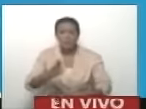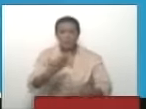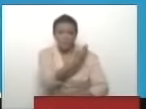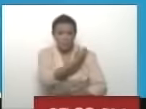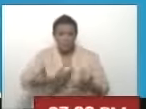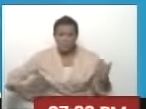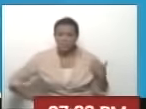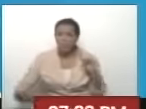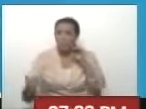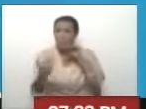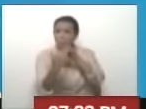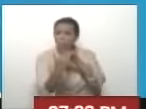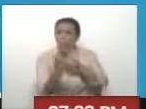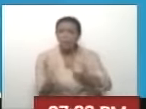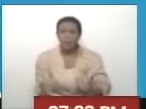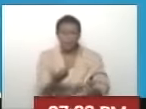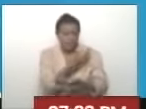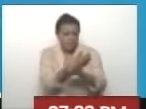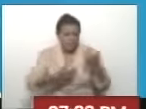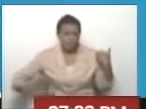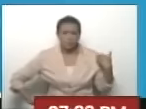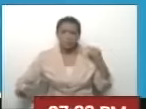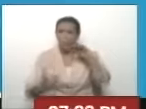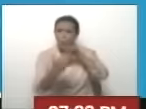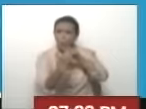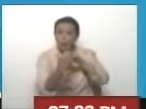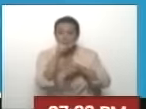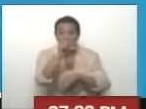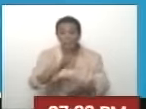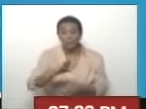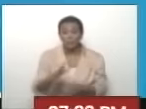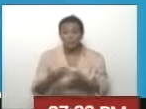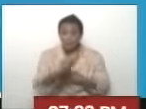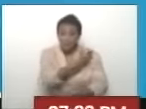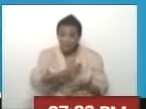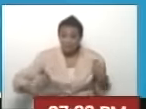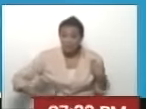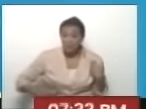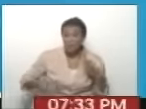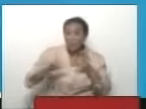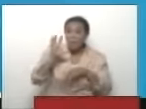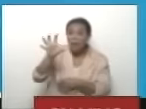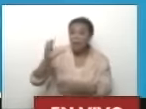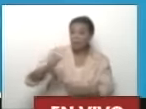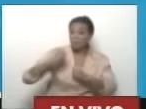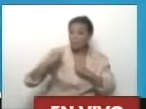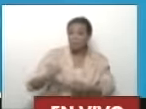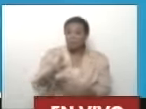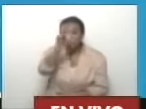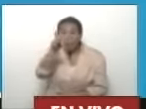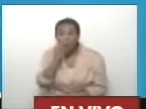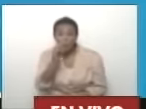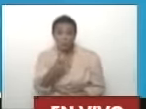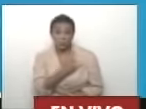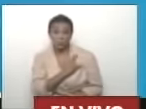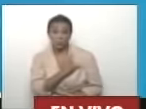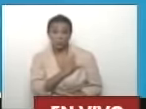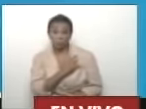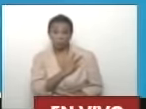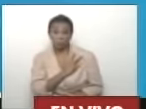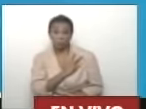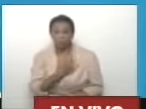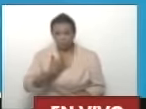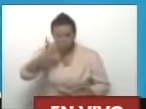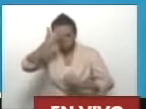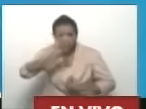es un líder respetuoso. Es el presidente de una potencia mundial, Brasil. Pero es un hombre respetuoso del decoro, de